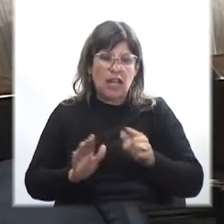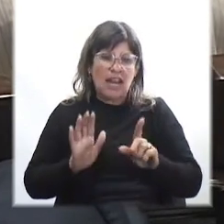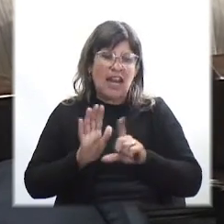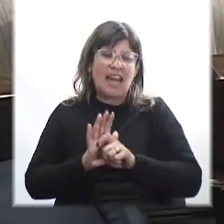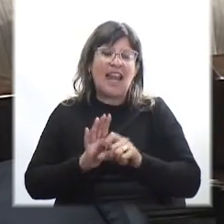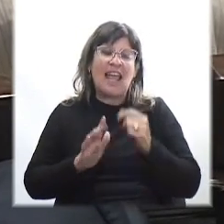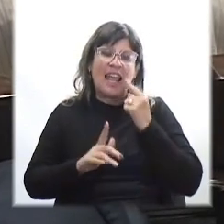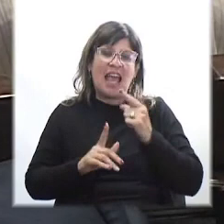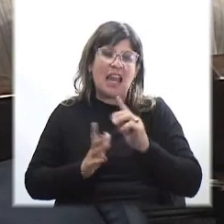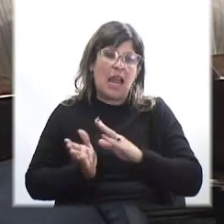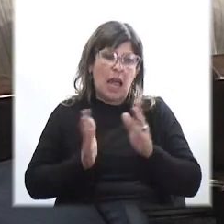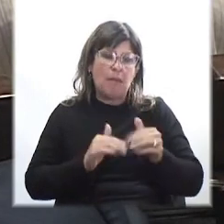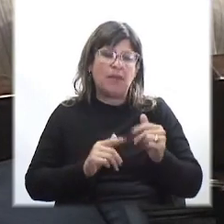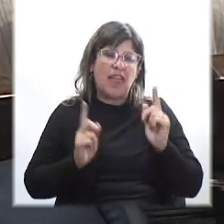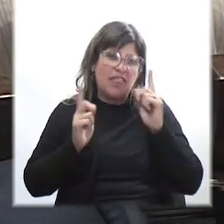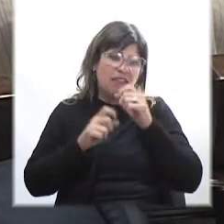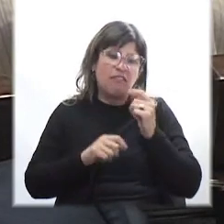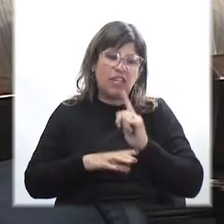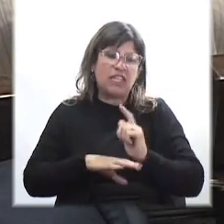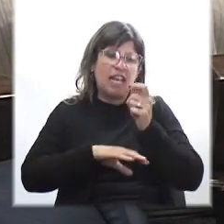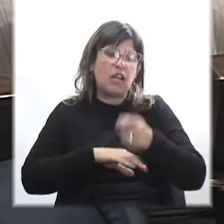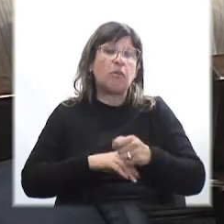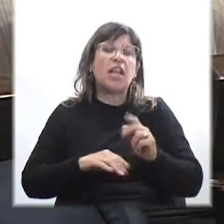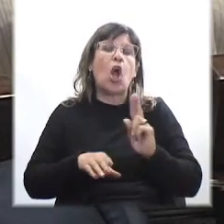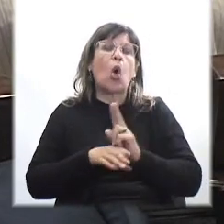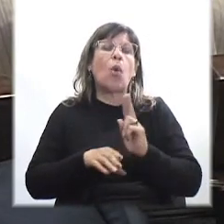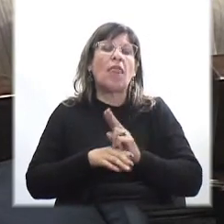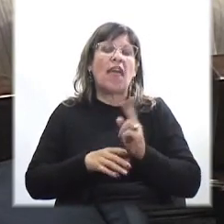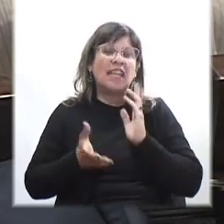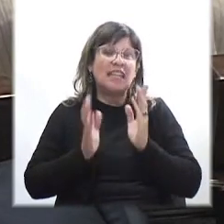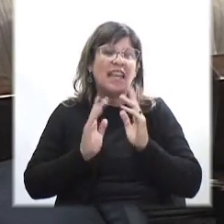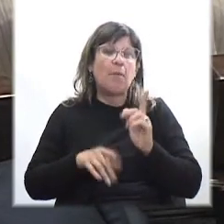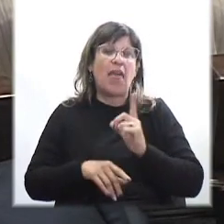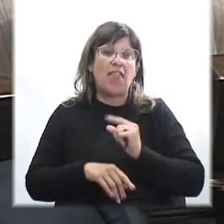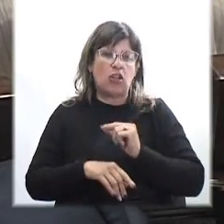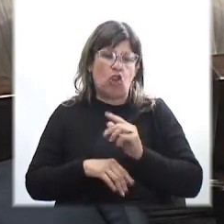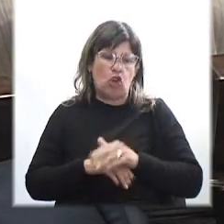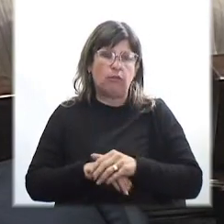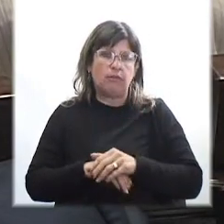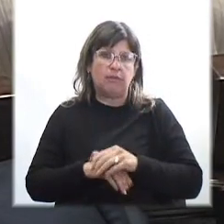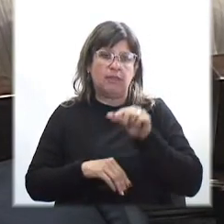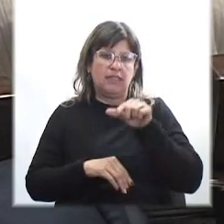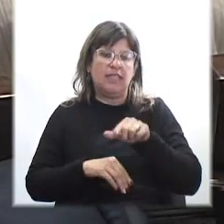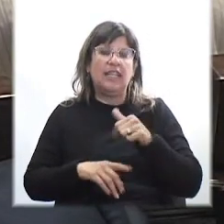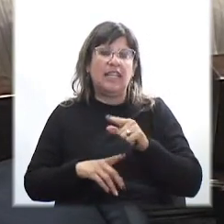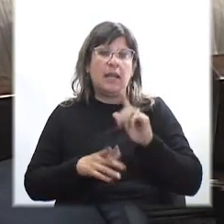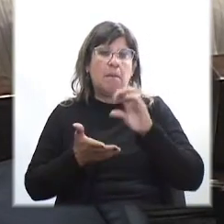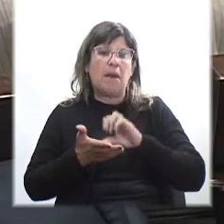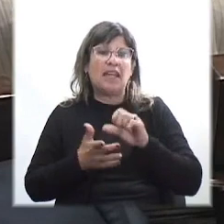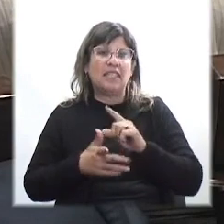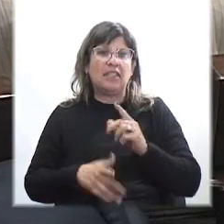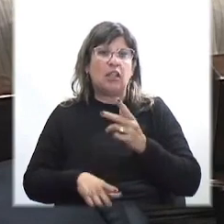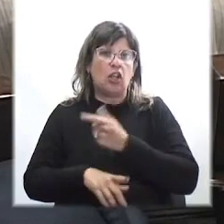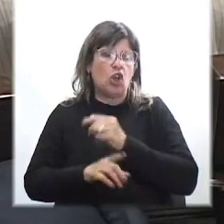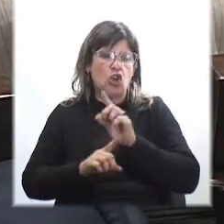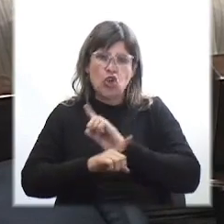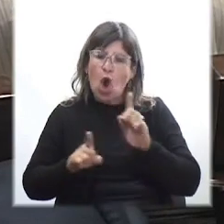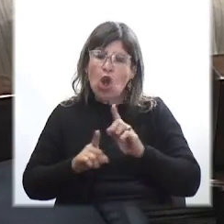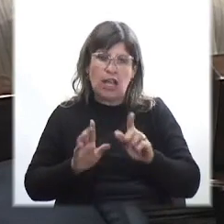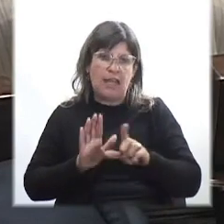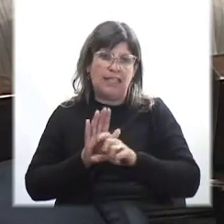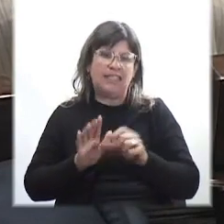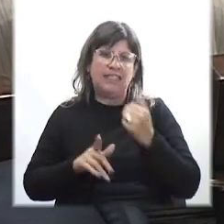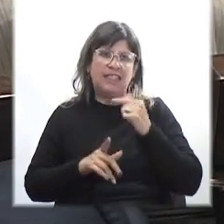otra parte, dificulta en invertir en cuidados paliativos y terapias del dolor. En los países donde la eutanasia no está